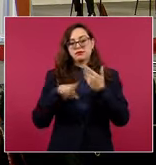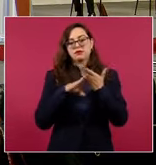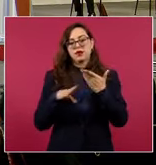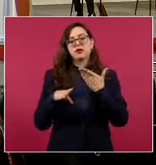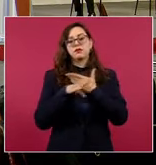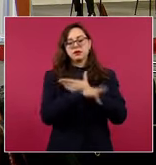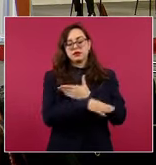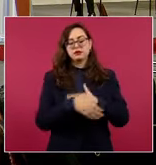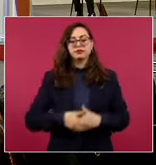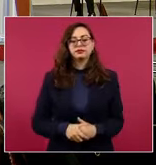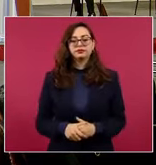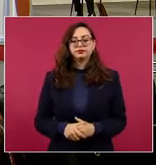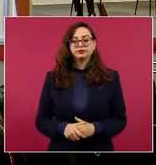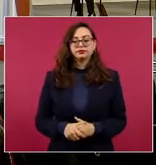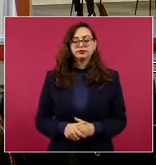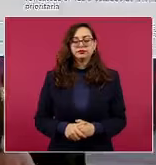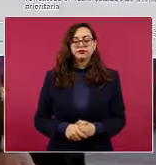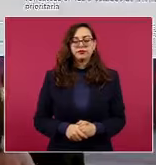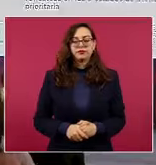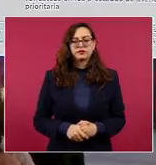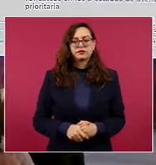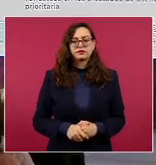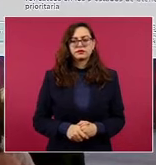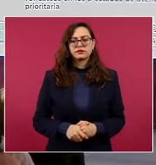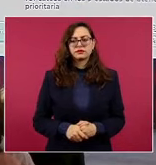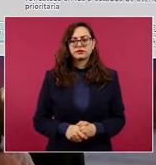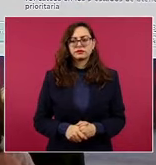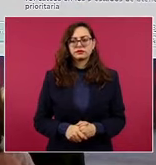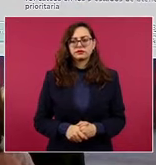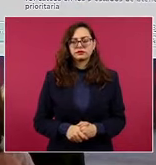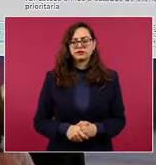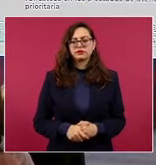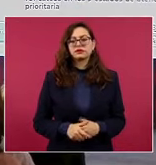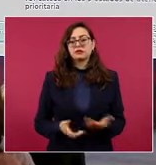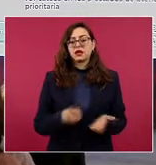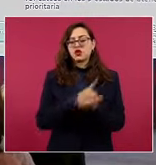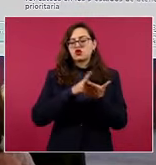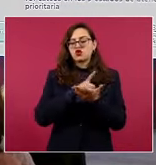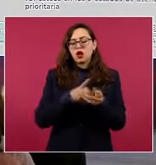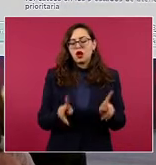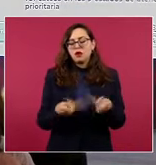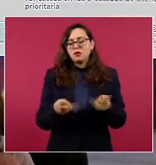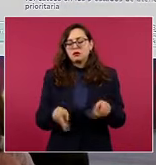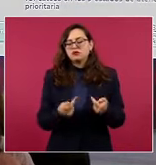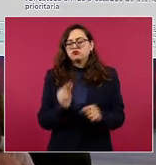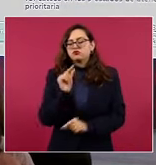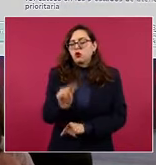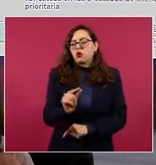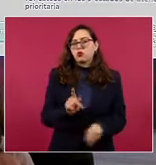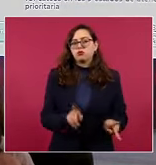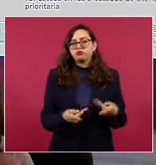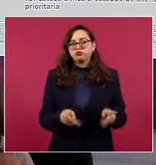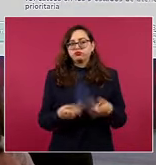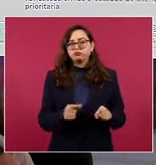esta estrategia. También evitar el mercado hormiga, que es uno de los principales factores